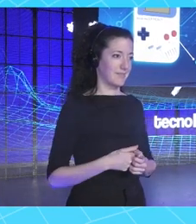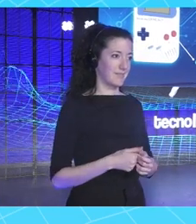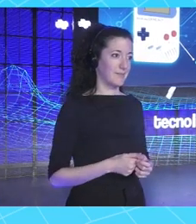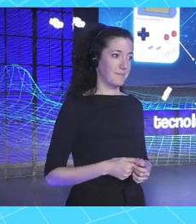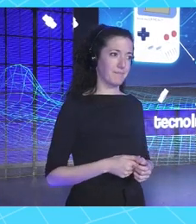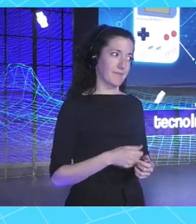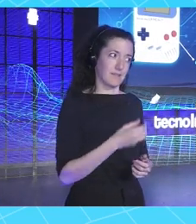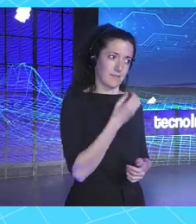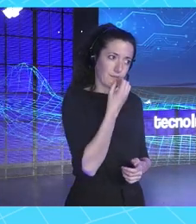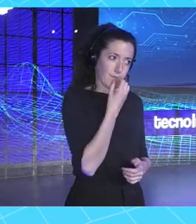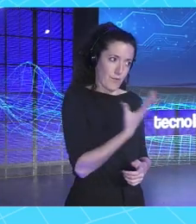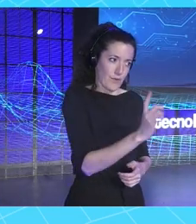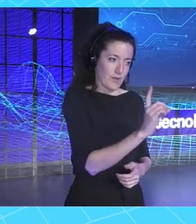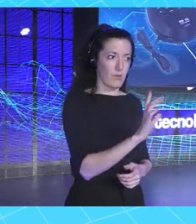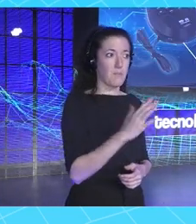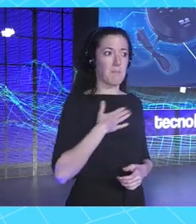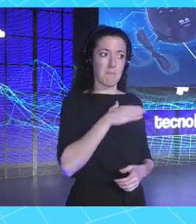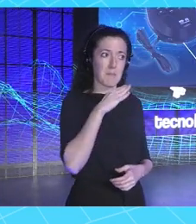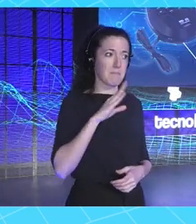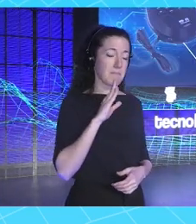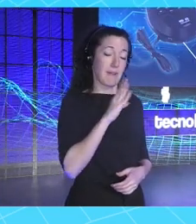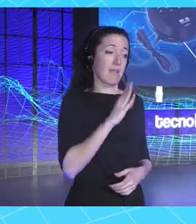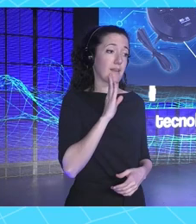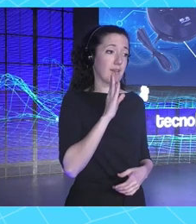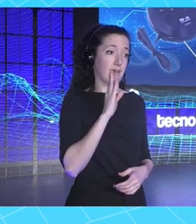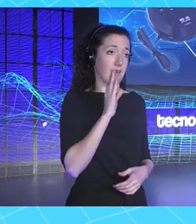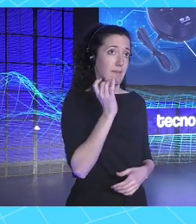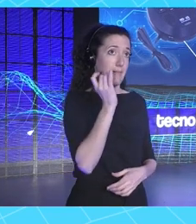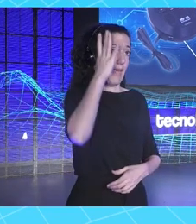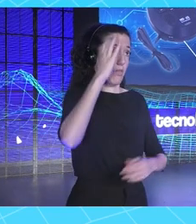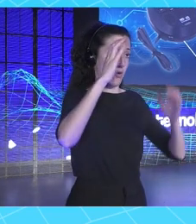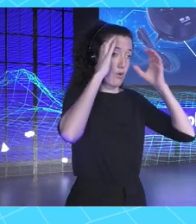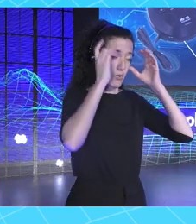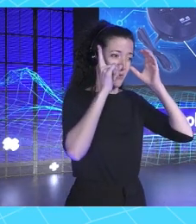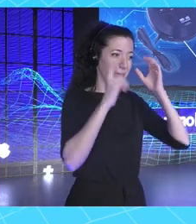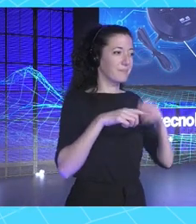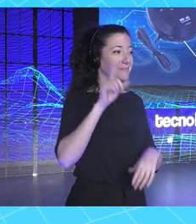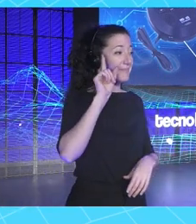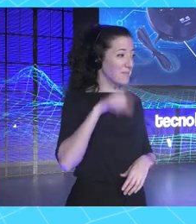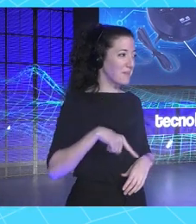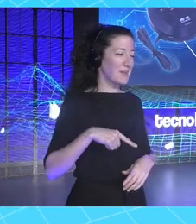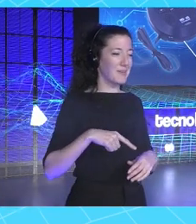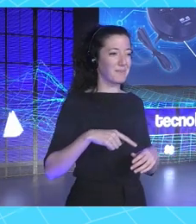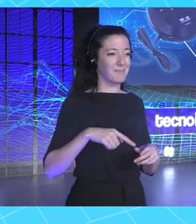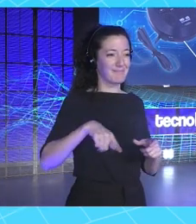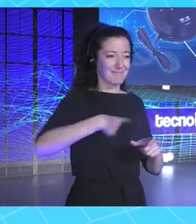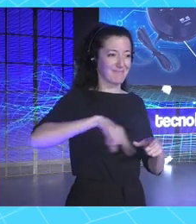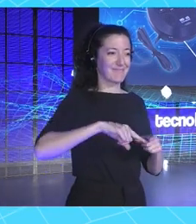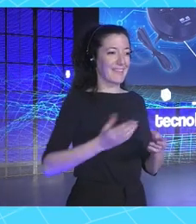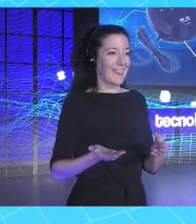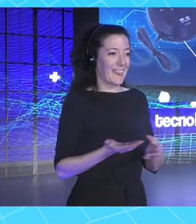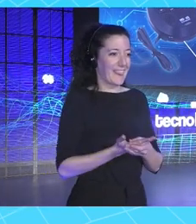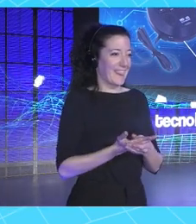Eso no tiene que ser bueno yo lo digo yo mi madre no lo he inventado una madre seguro que no el dishman va a entrar ahí